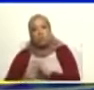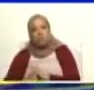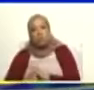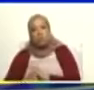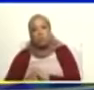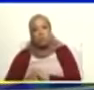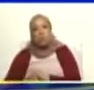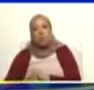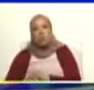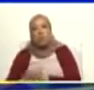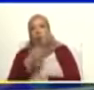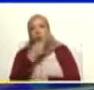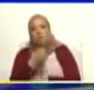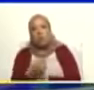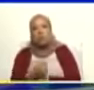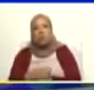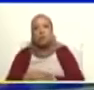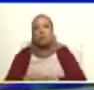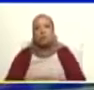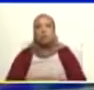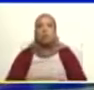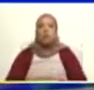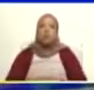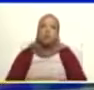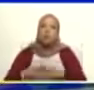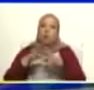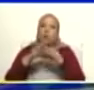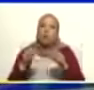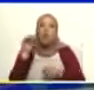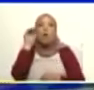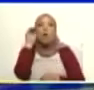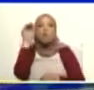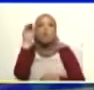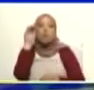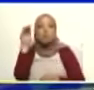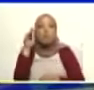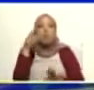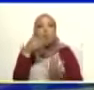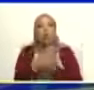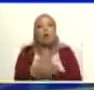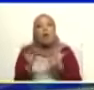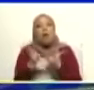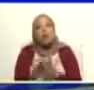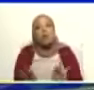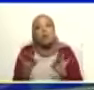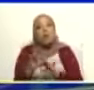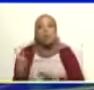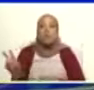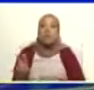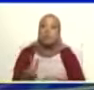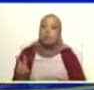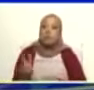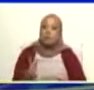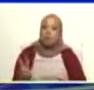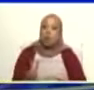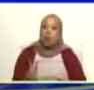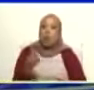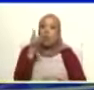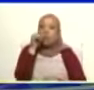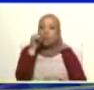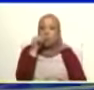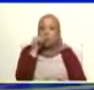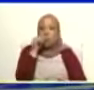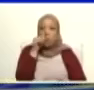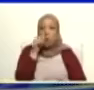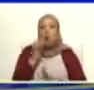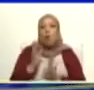para facilitar todo el camino para que ningún venezolano, ninguna venezolana